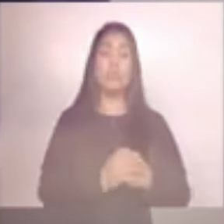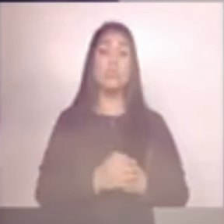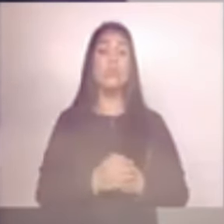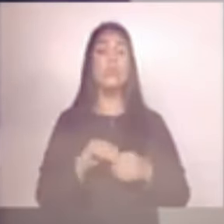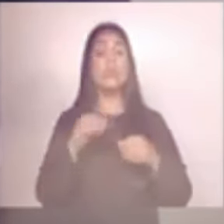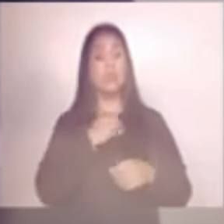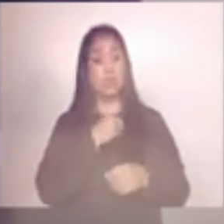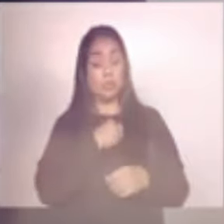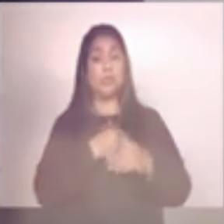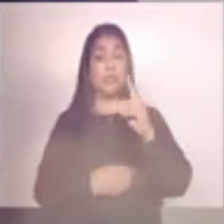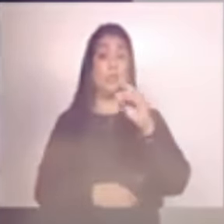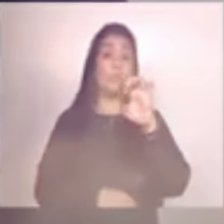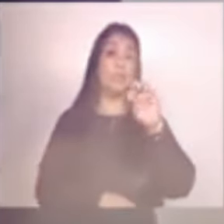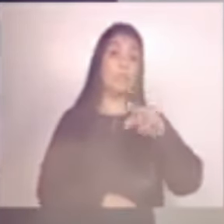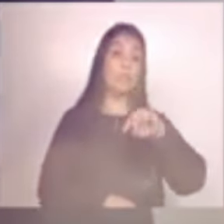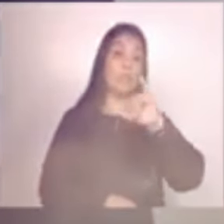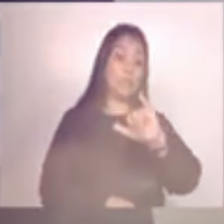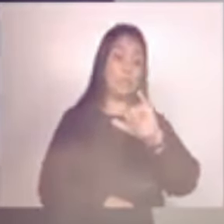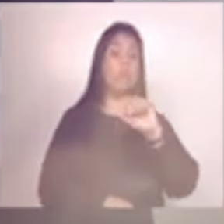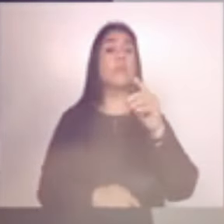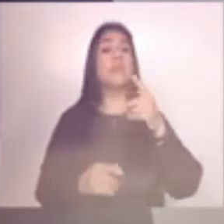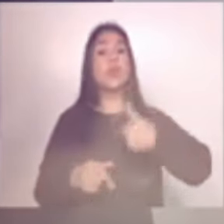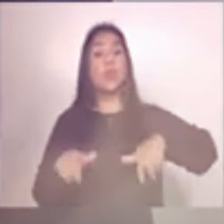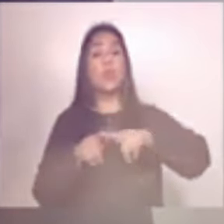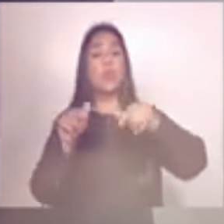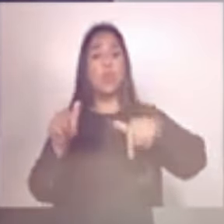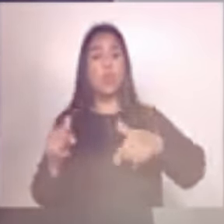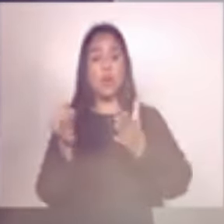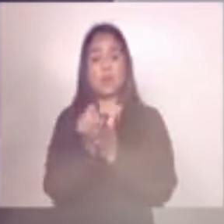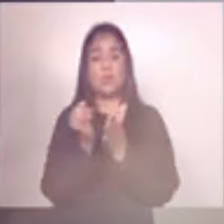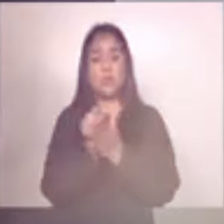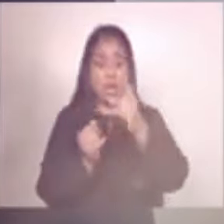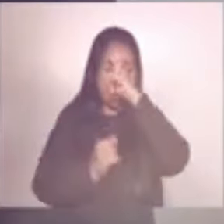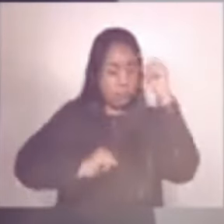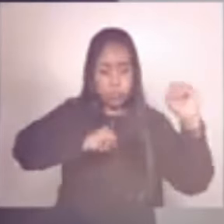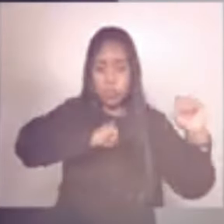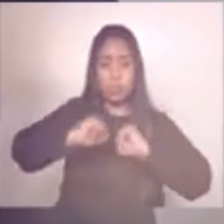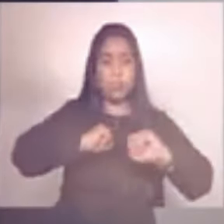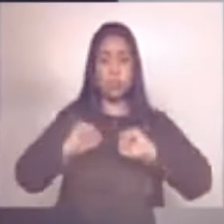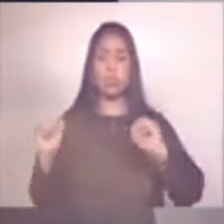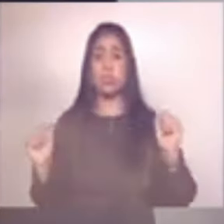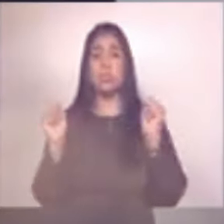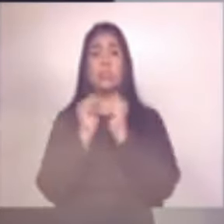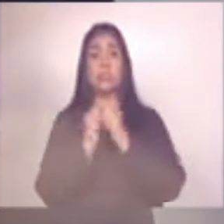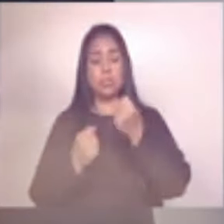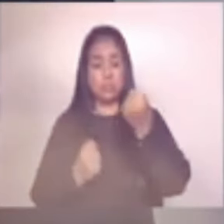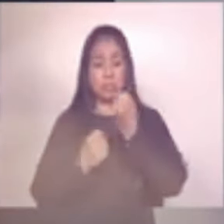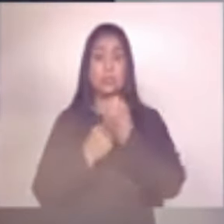DEMI sea un espacio para que las mujeres indígenas trabajen directamente y